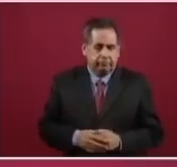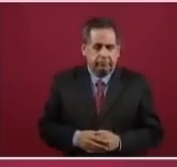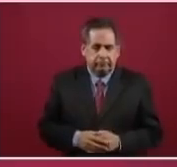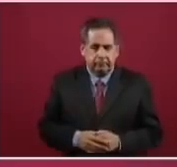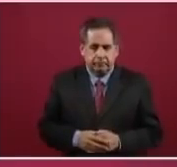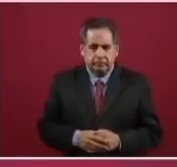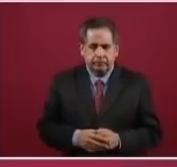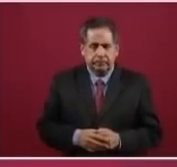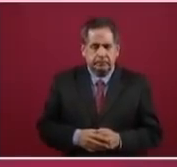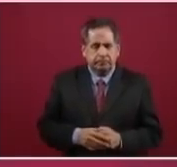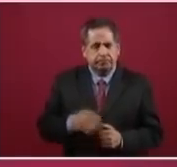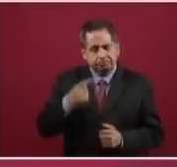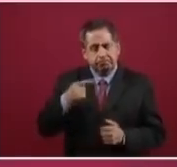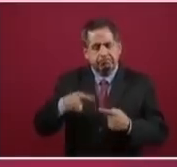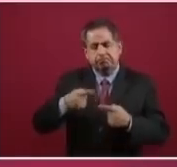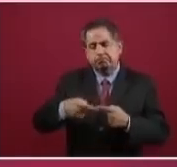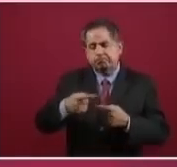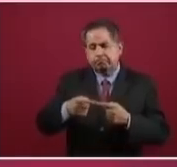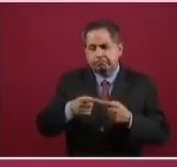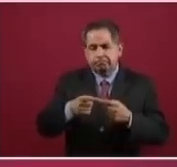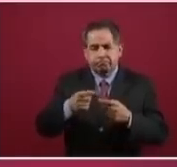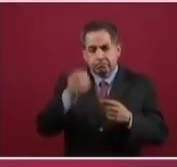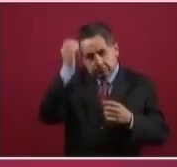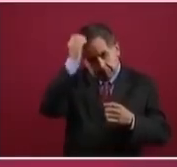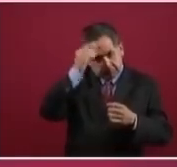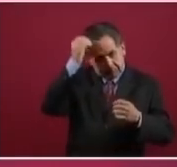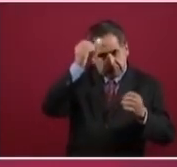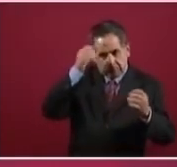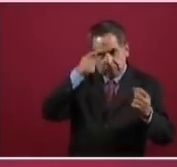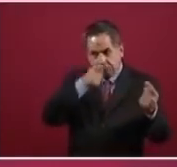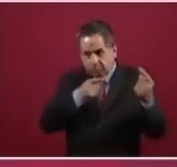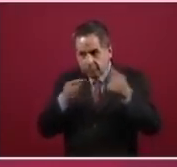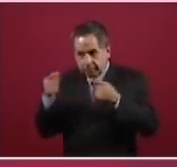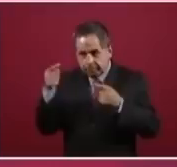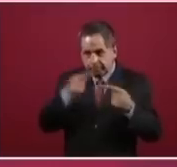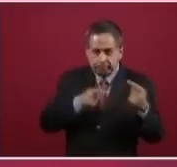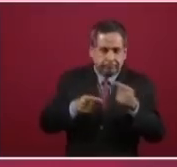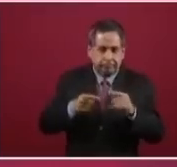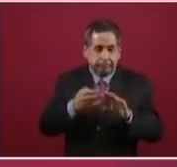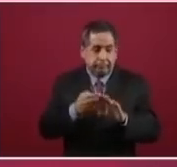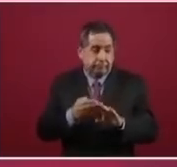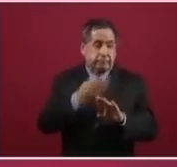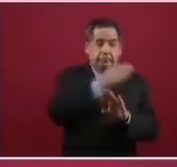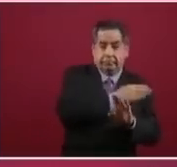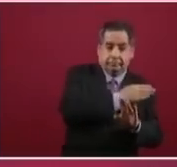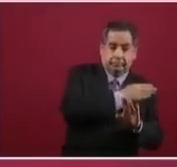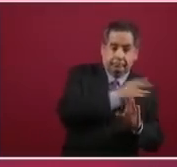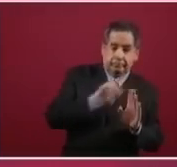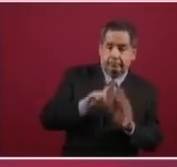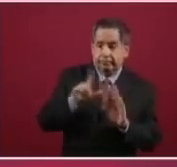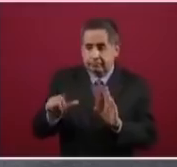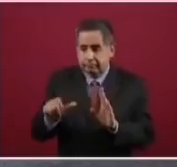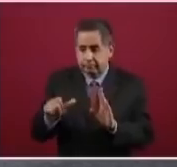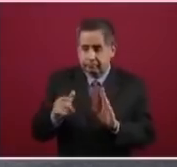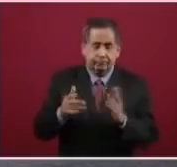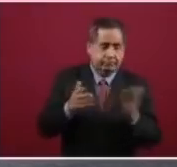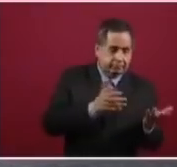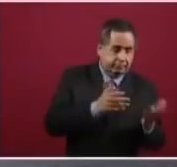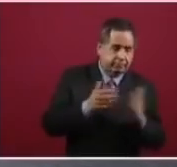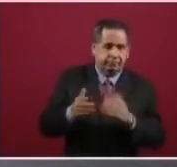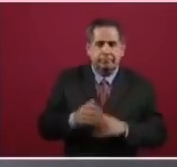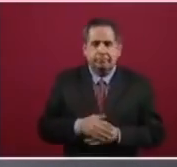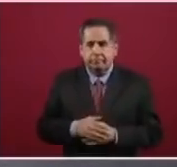pues van a haber muchas opiniones como era antes hace